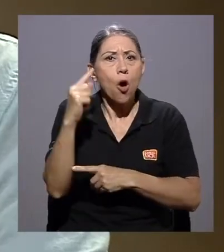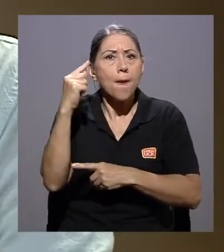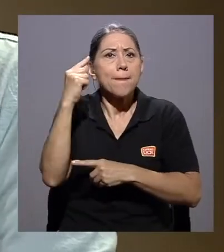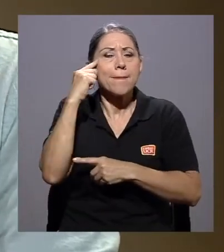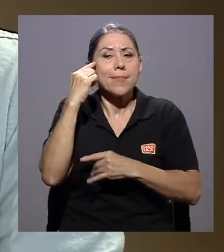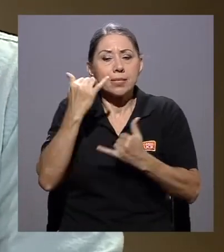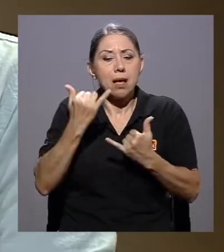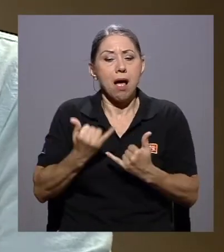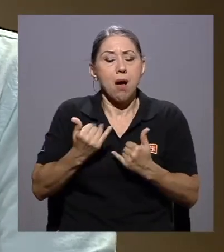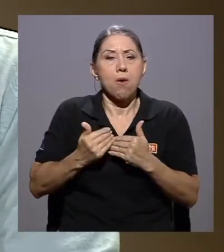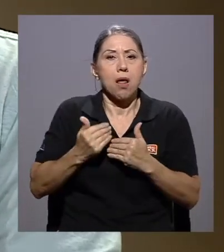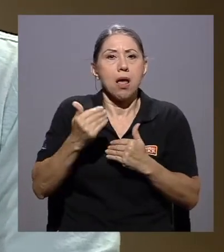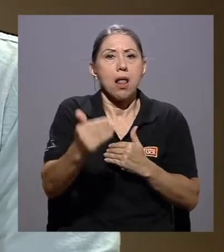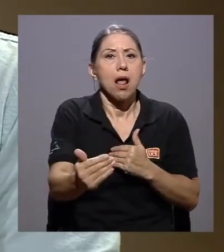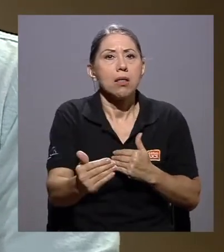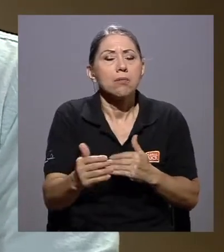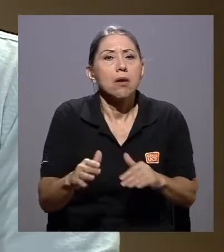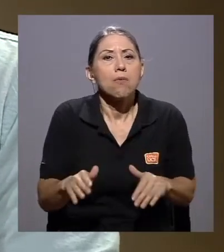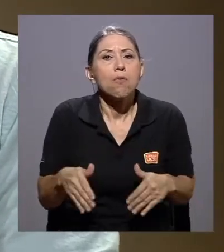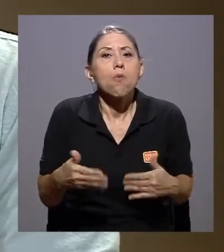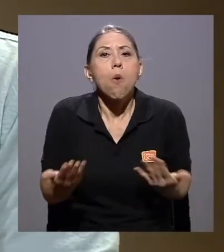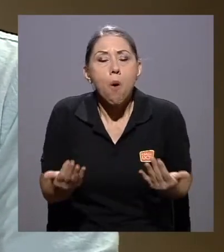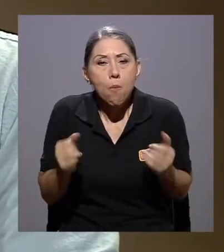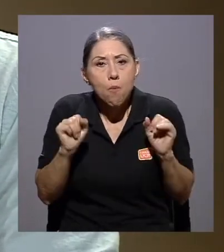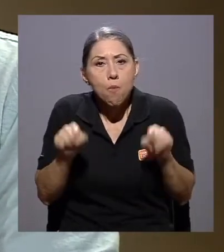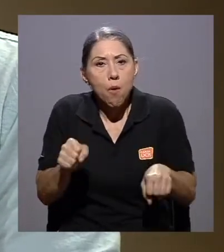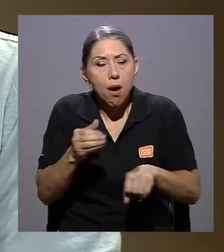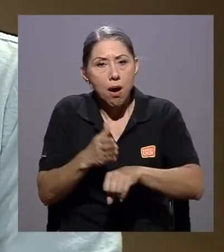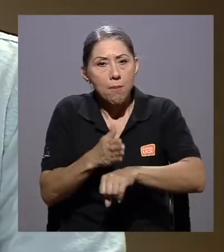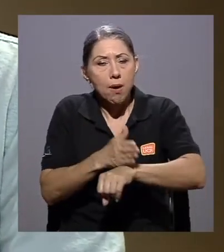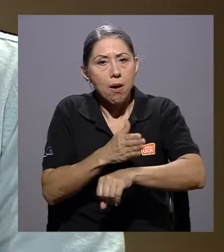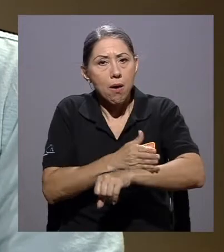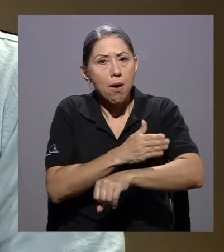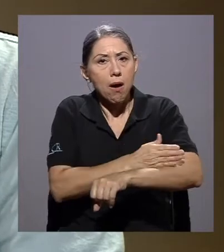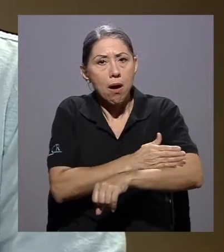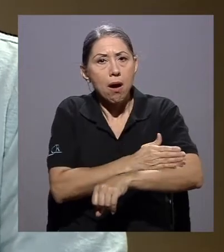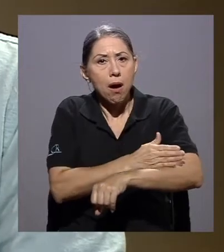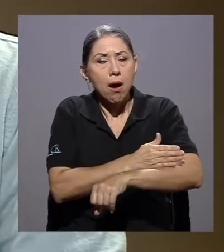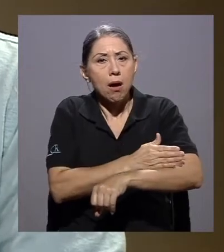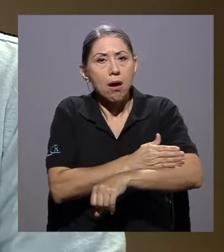desde ahora y en adelante se pueden mejorar